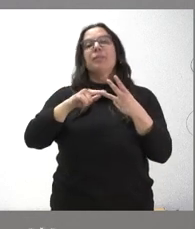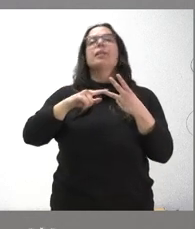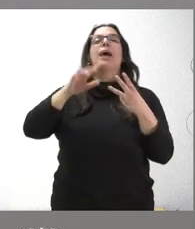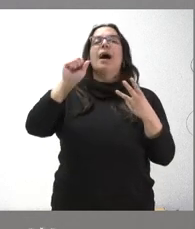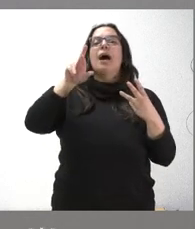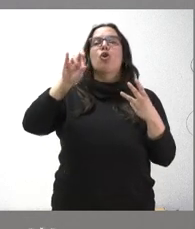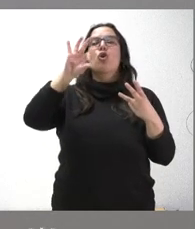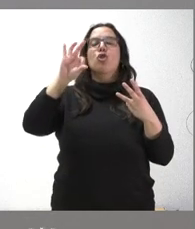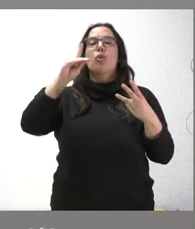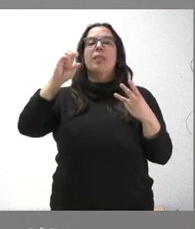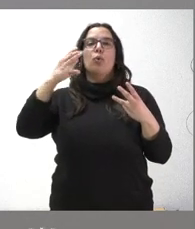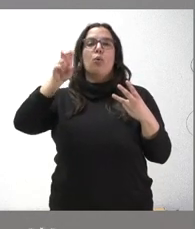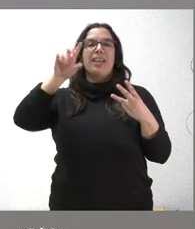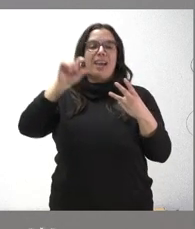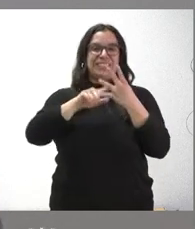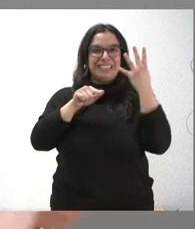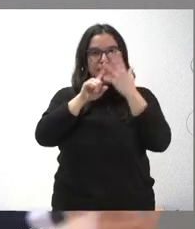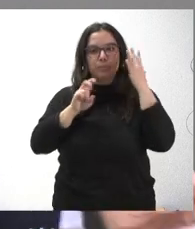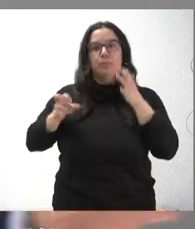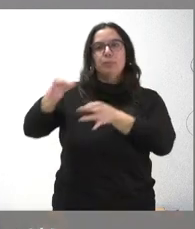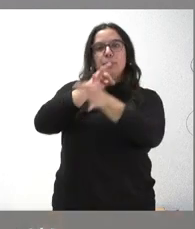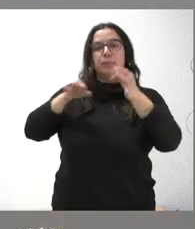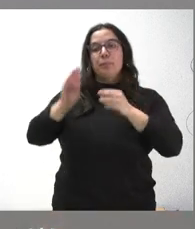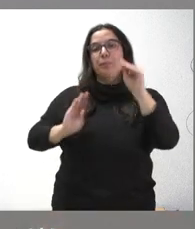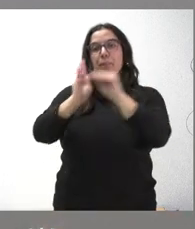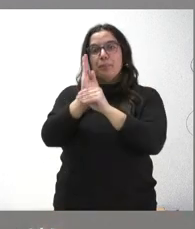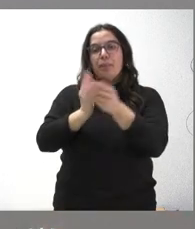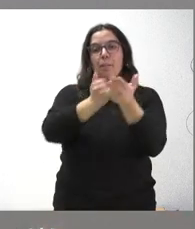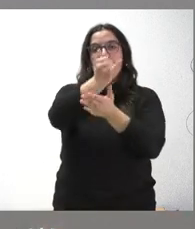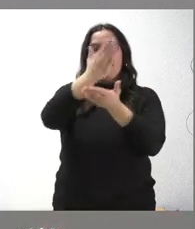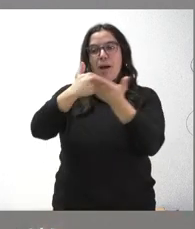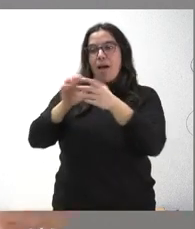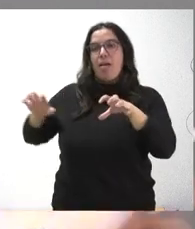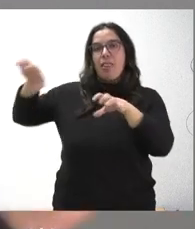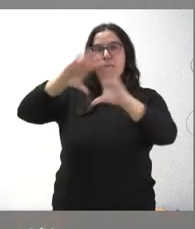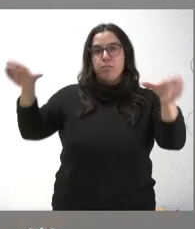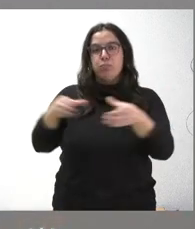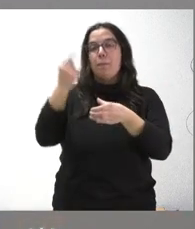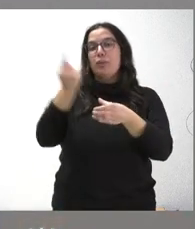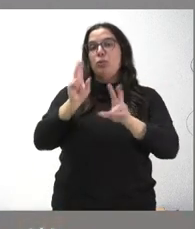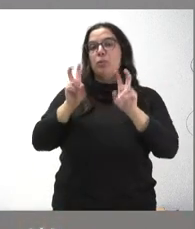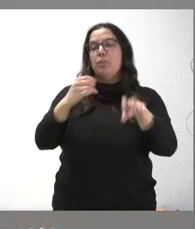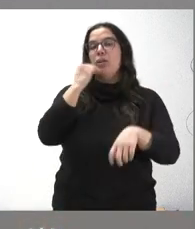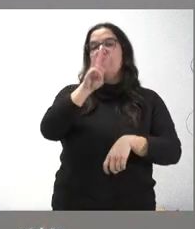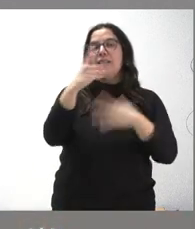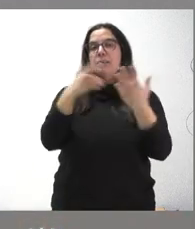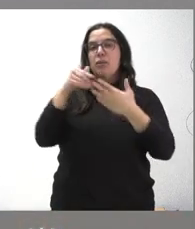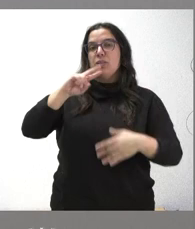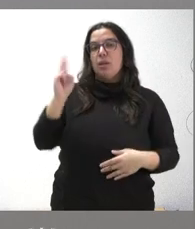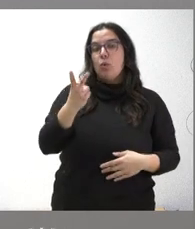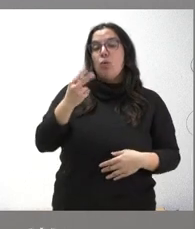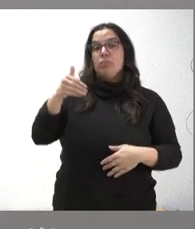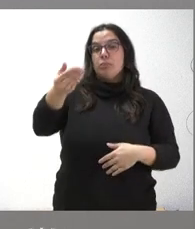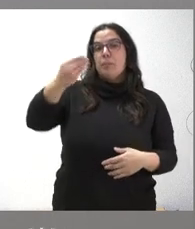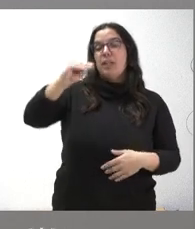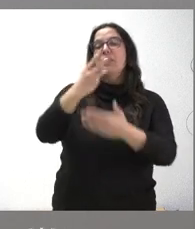de Cuellar las inversiones en estas obras en las zonas de concesión parcelaria cuentan con un presupuesto inicial de casi 36 millones de euros a los que habrá que añadir